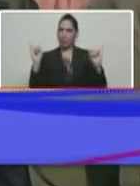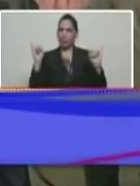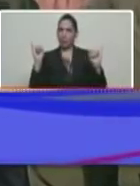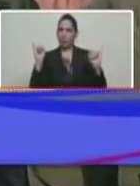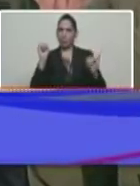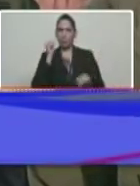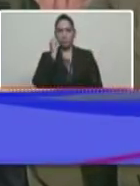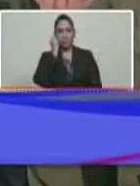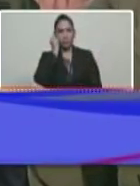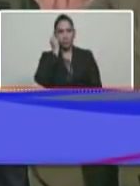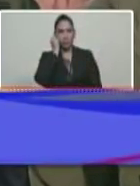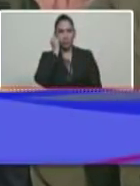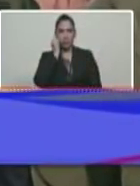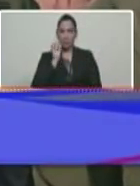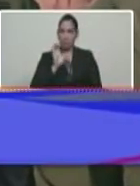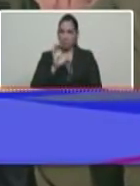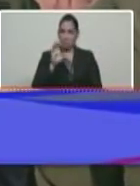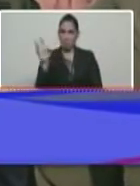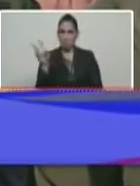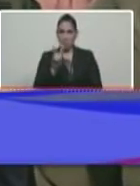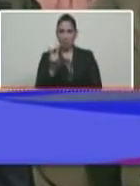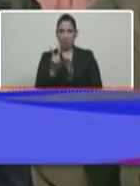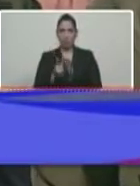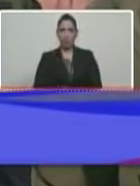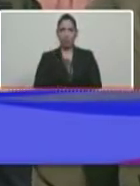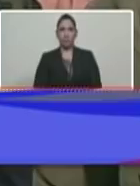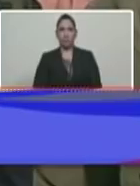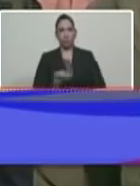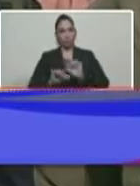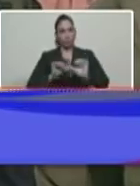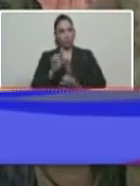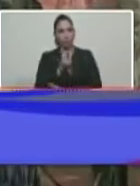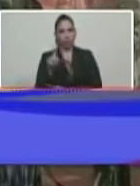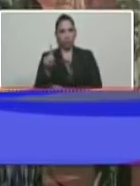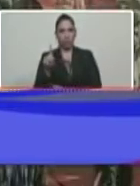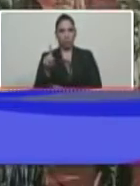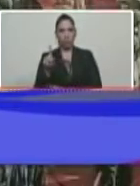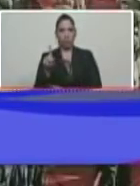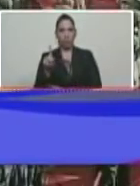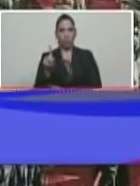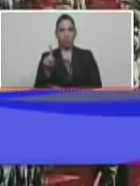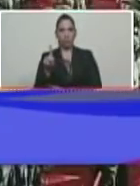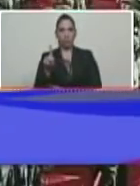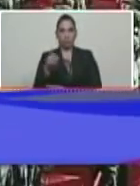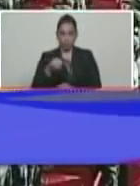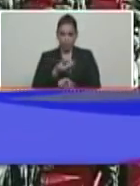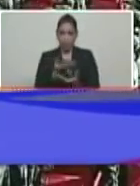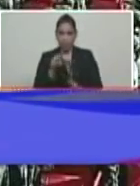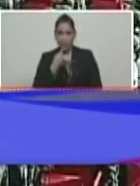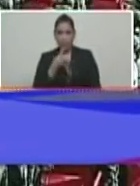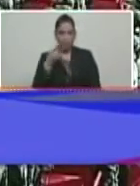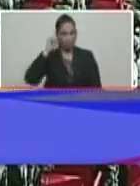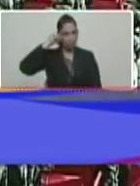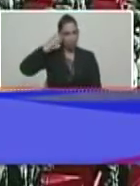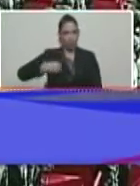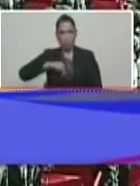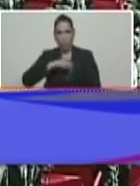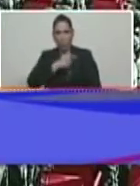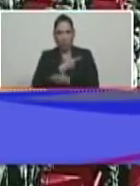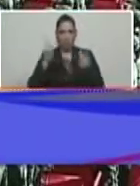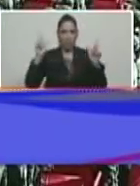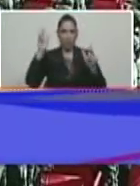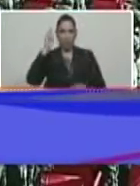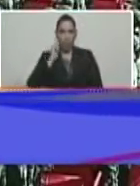de un país como Venezuela en el siglo XXI, usted lo decía, recordando a nuestro libertador en la